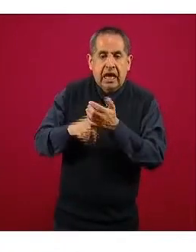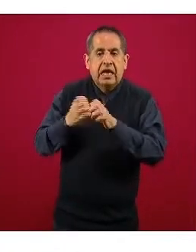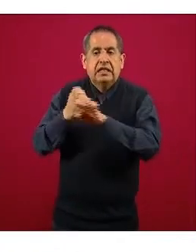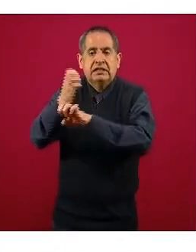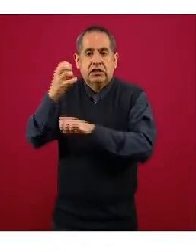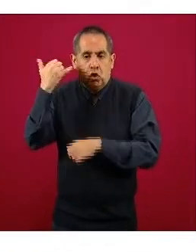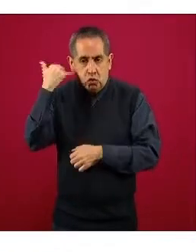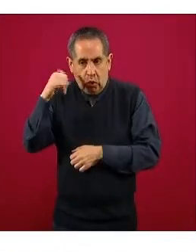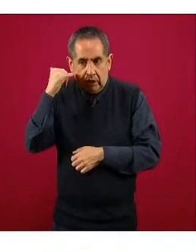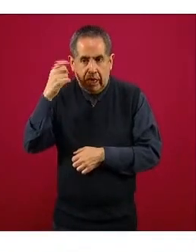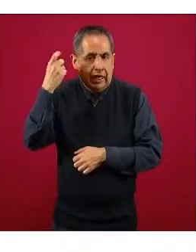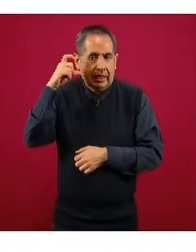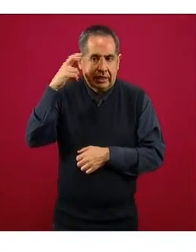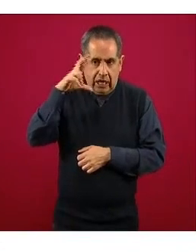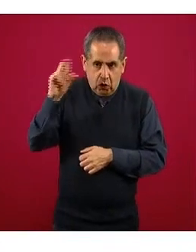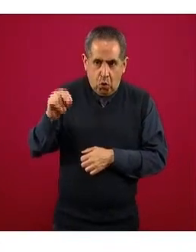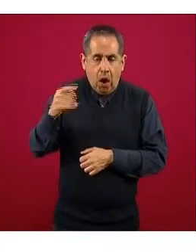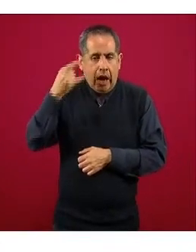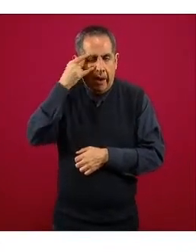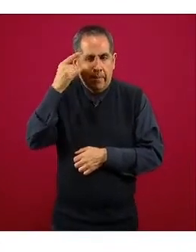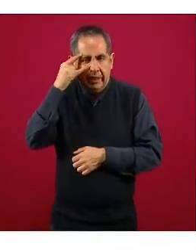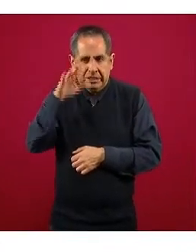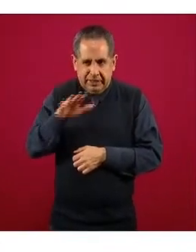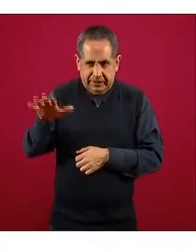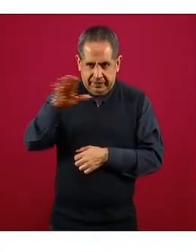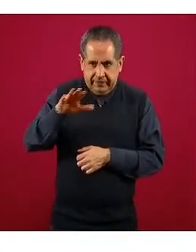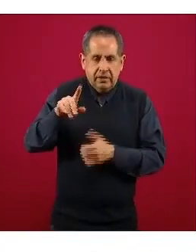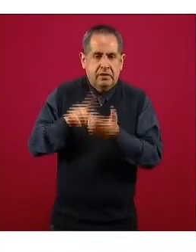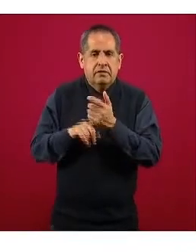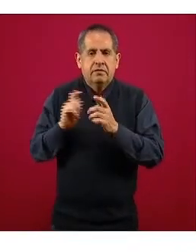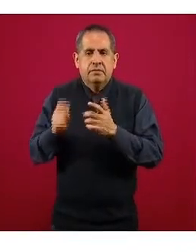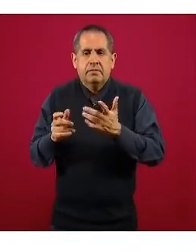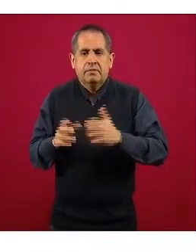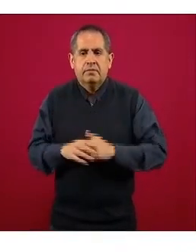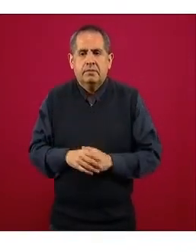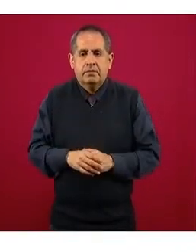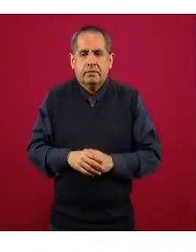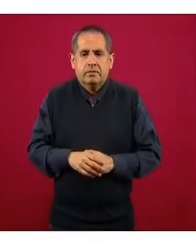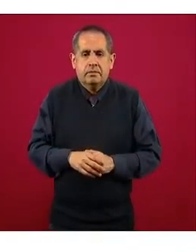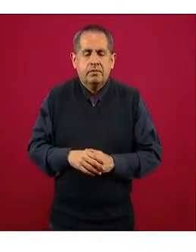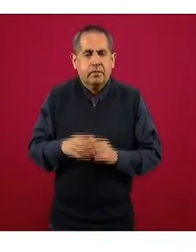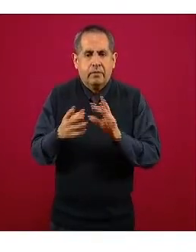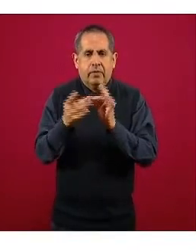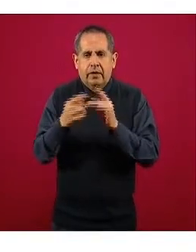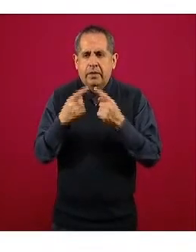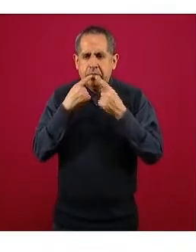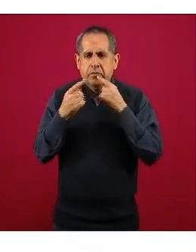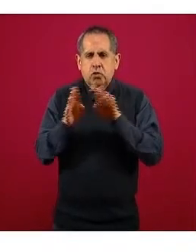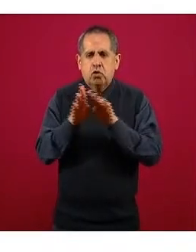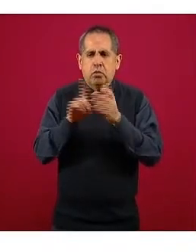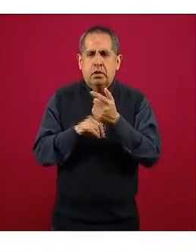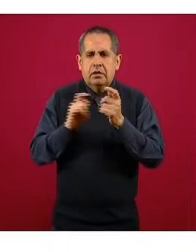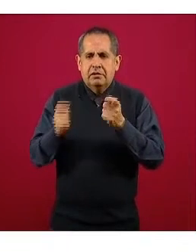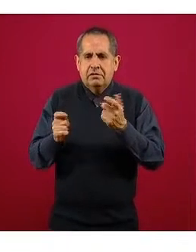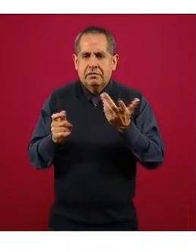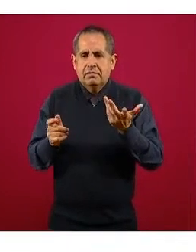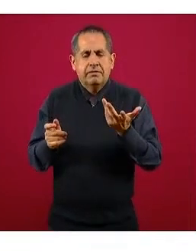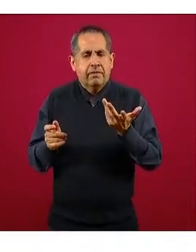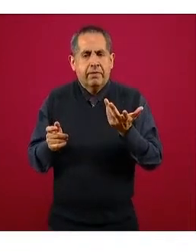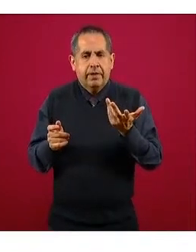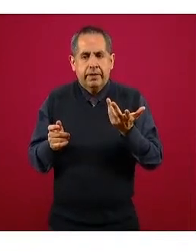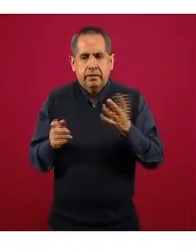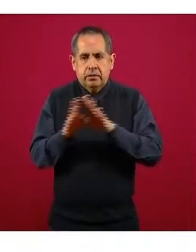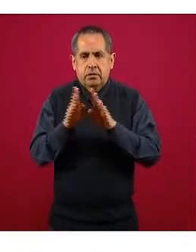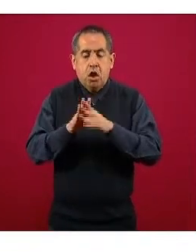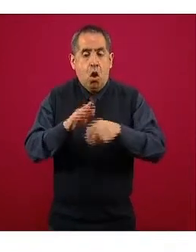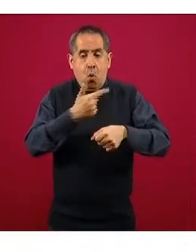de Yucatán, Quintana Roo y Campeche. Y por ello tenemos este detalle del contexto que ya habíamos